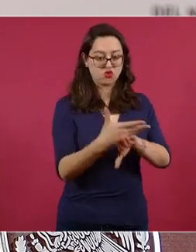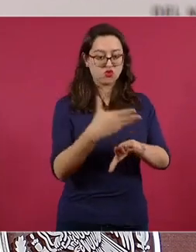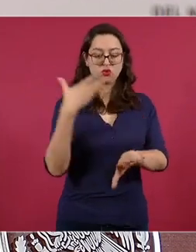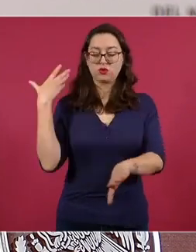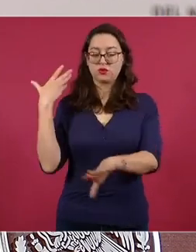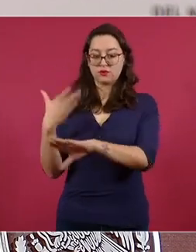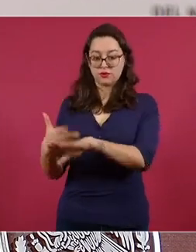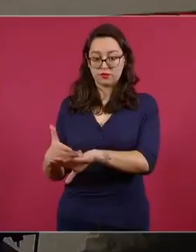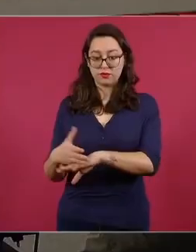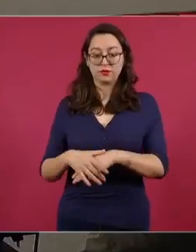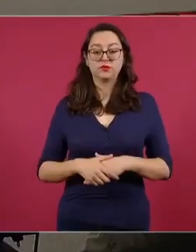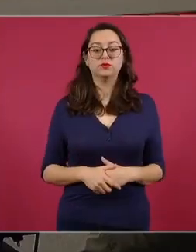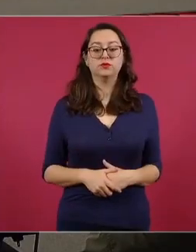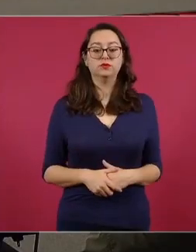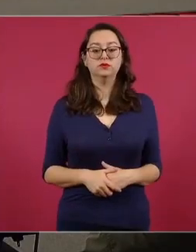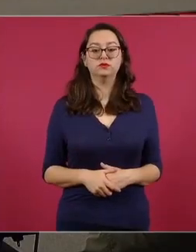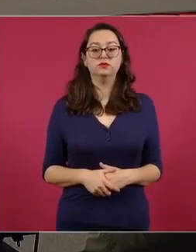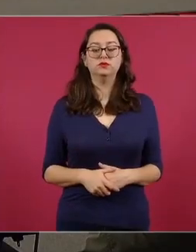Ahora bien,